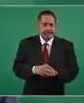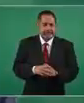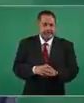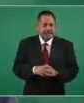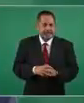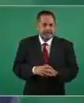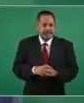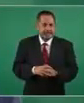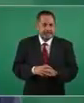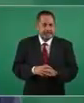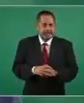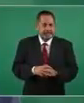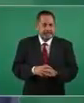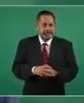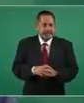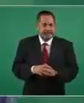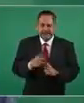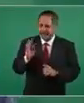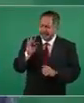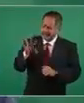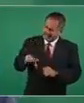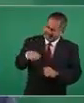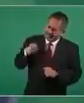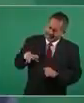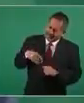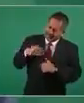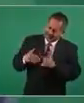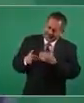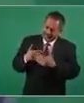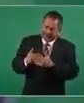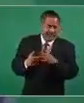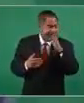por más que se haya hecho,